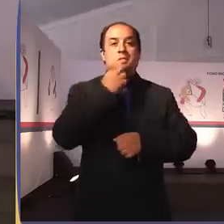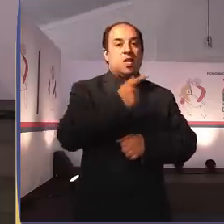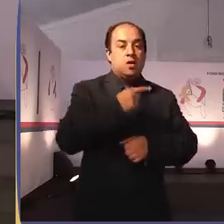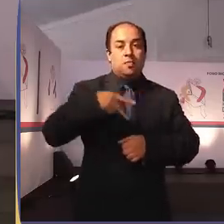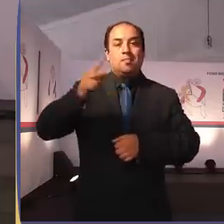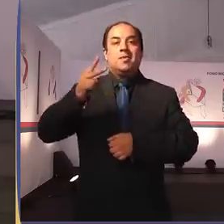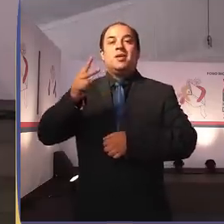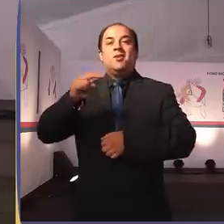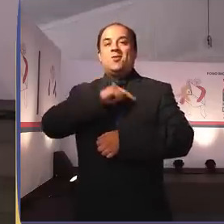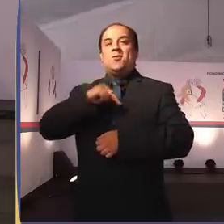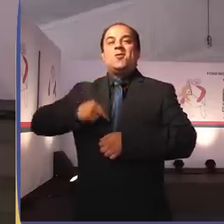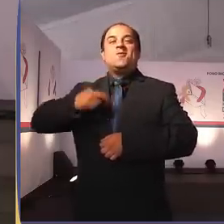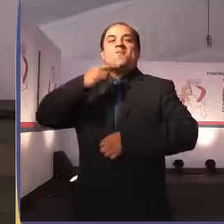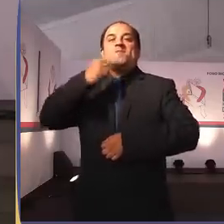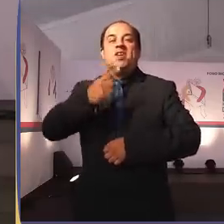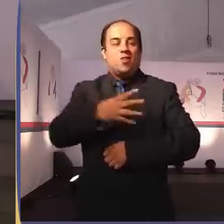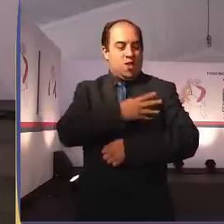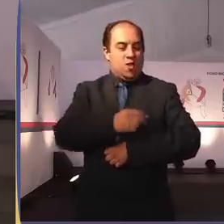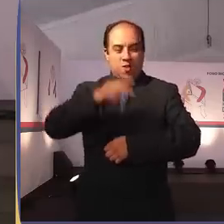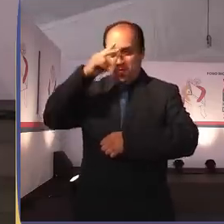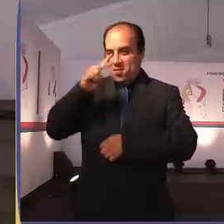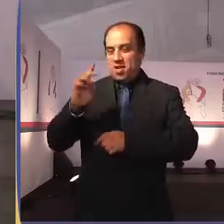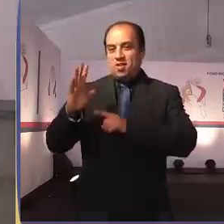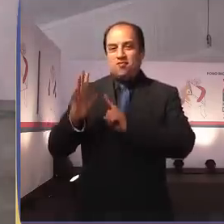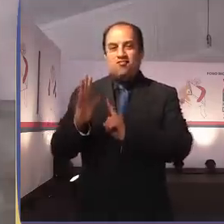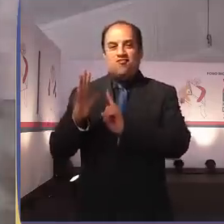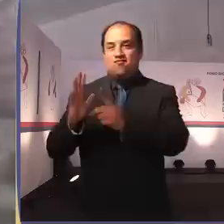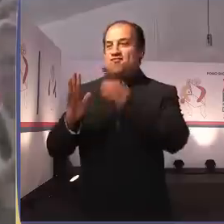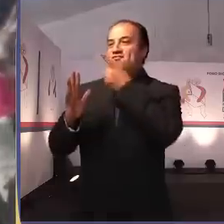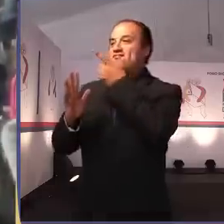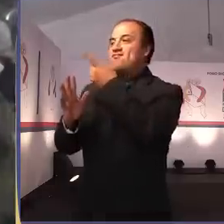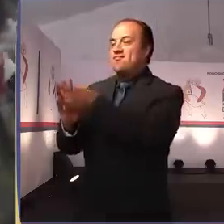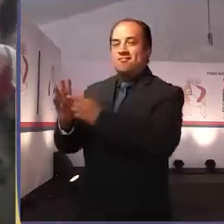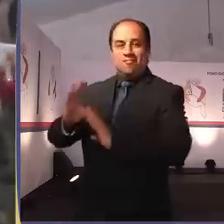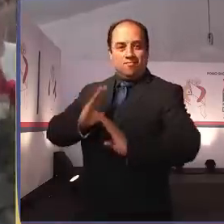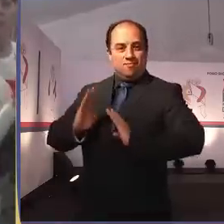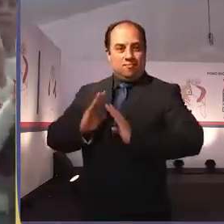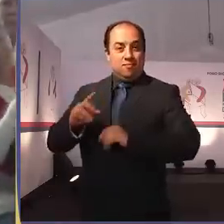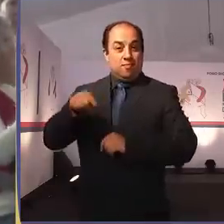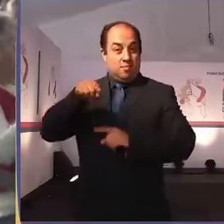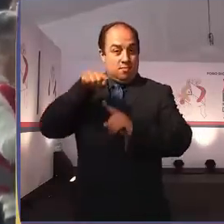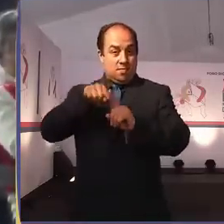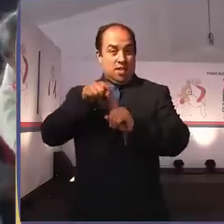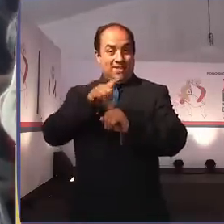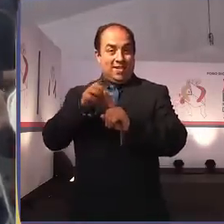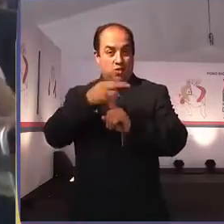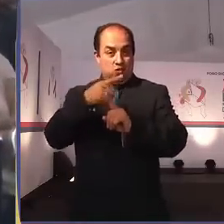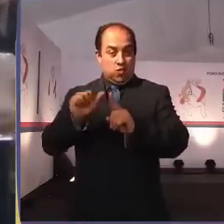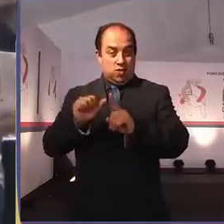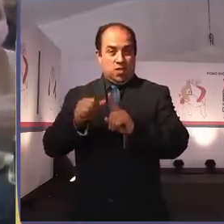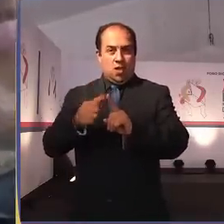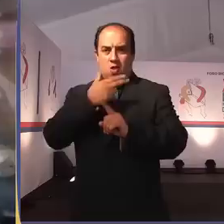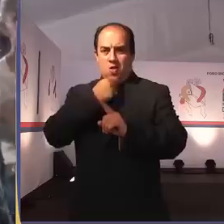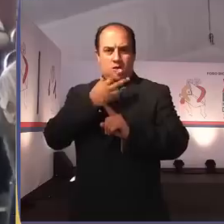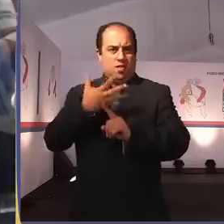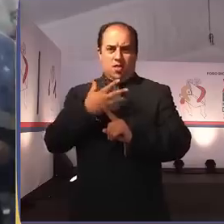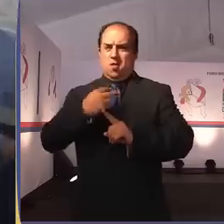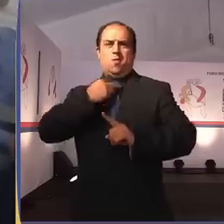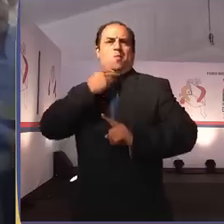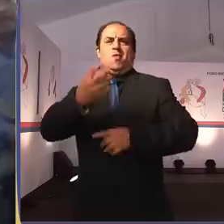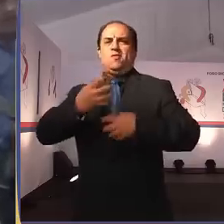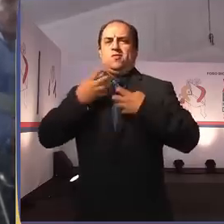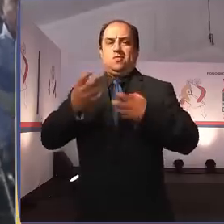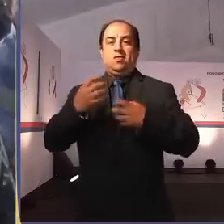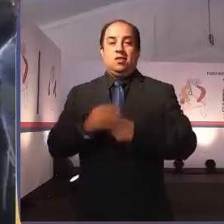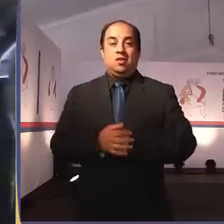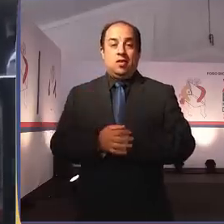México. Y va caminando, pero Zaragoza era un hombre que no tenía vozarrón, tenía